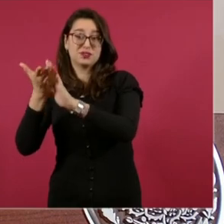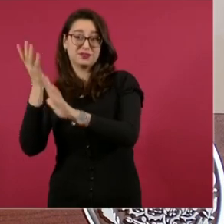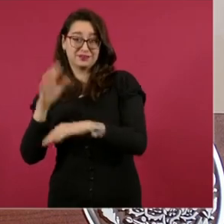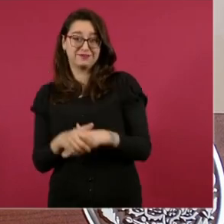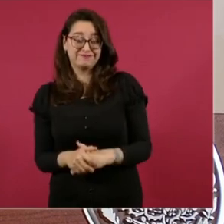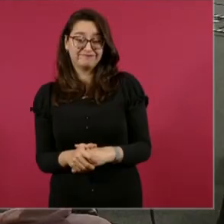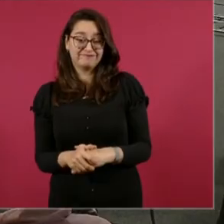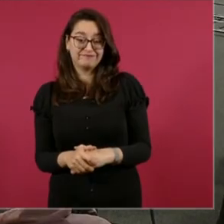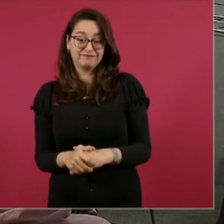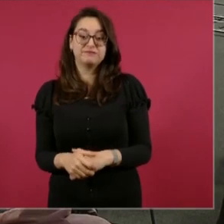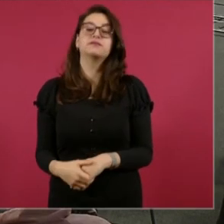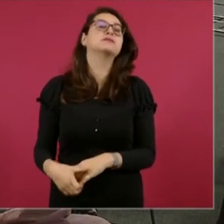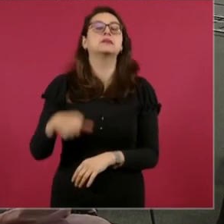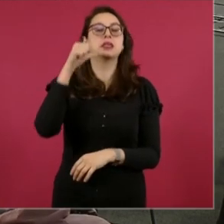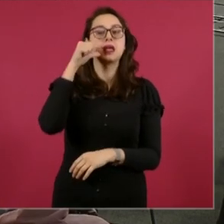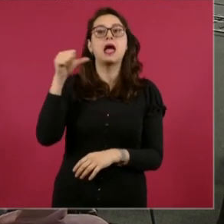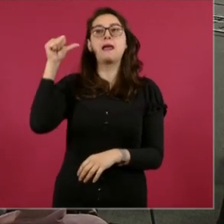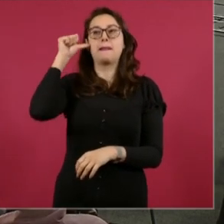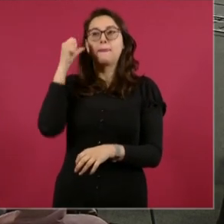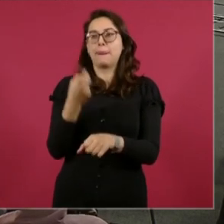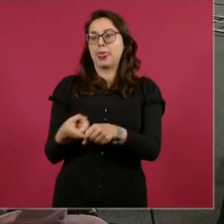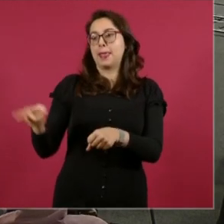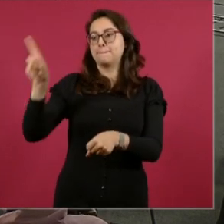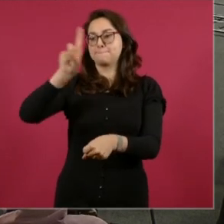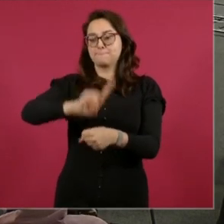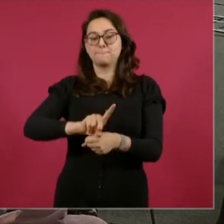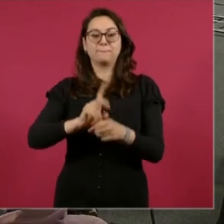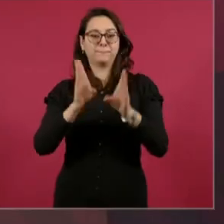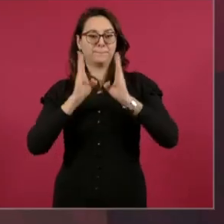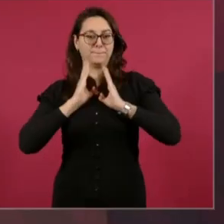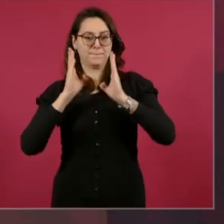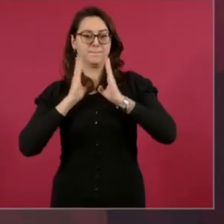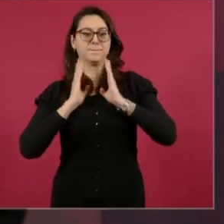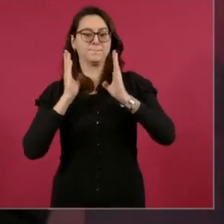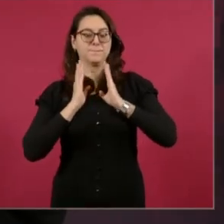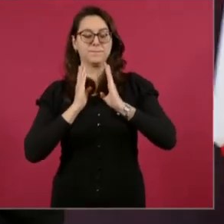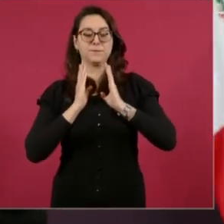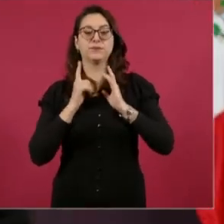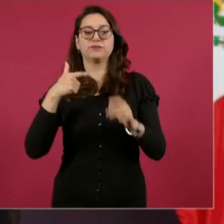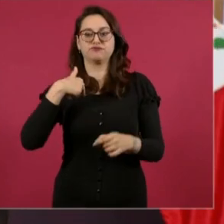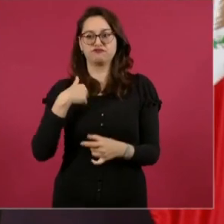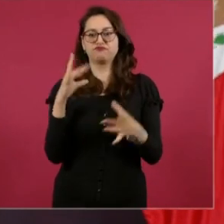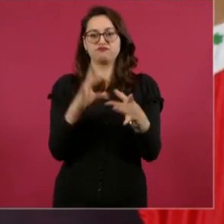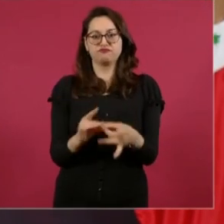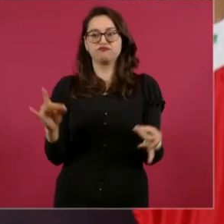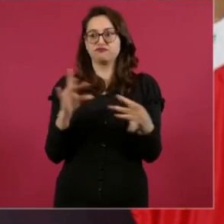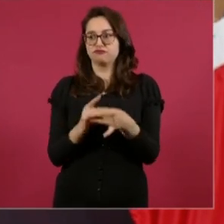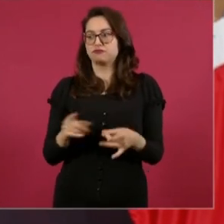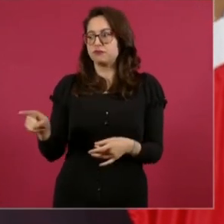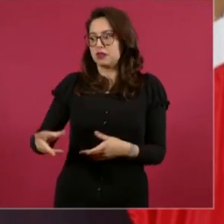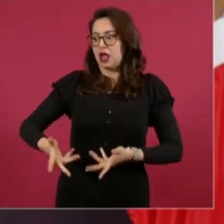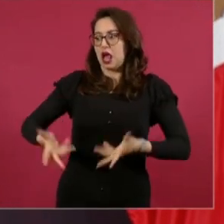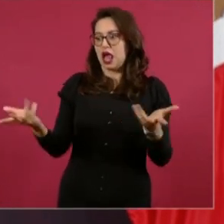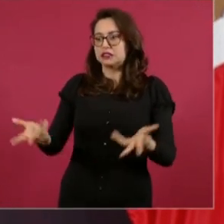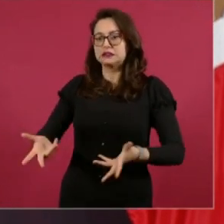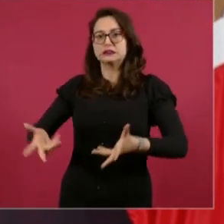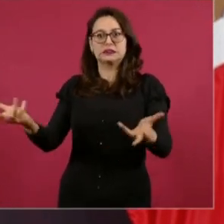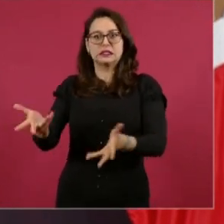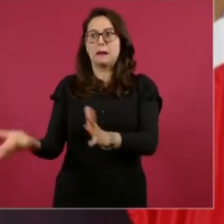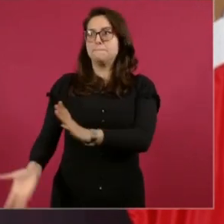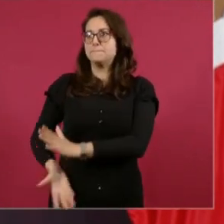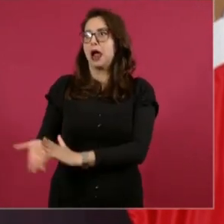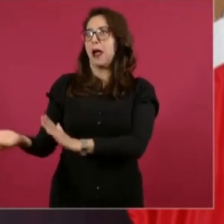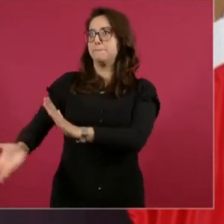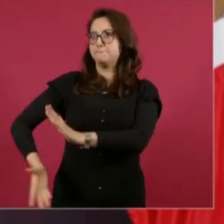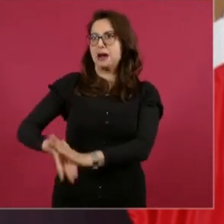Ayer que fue el día del ejército hablé de eso, de todas las obras, y poco a